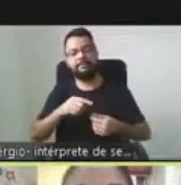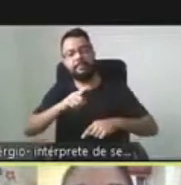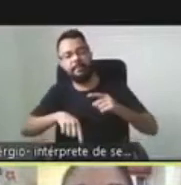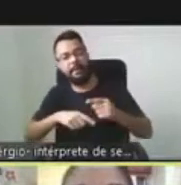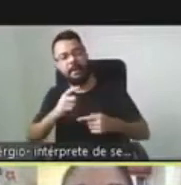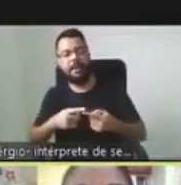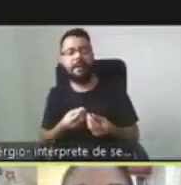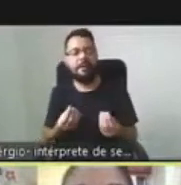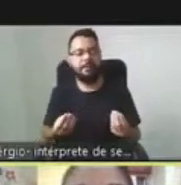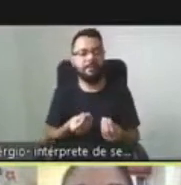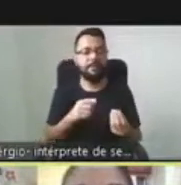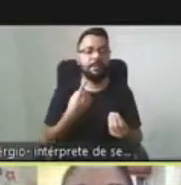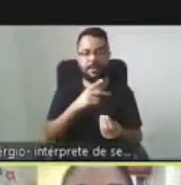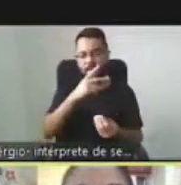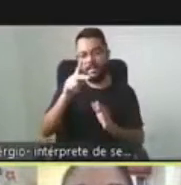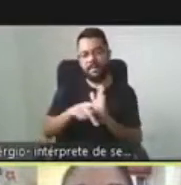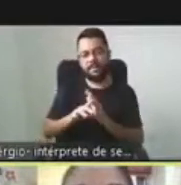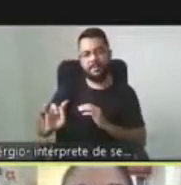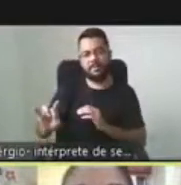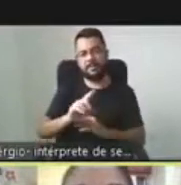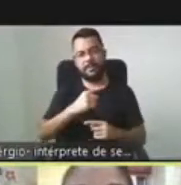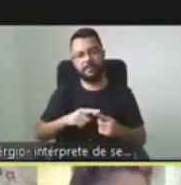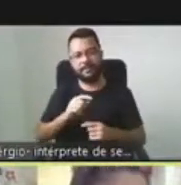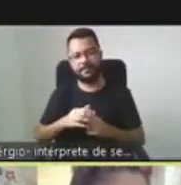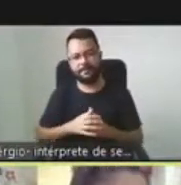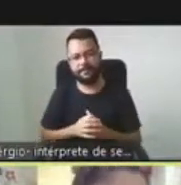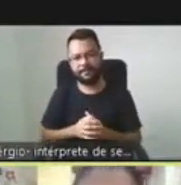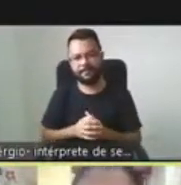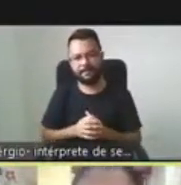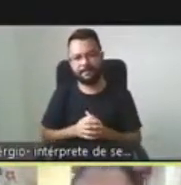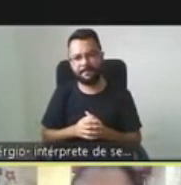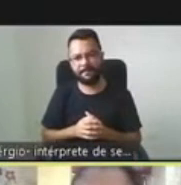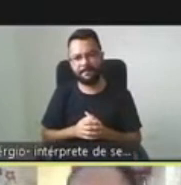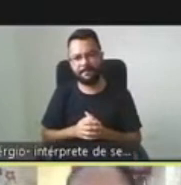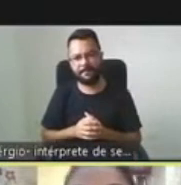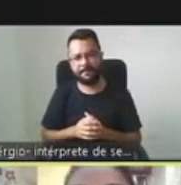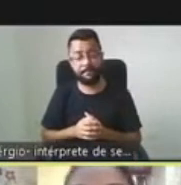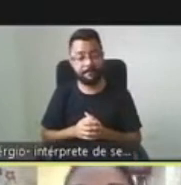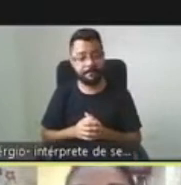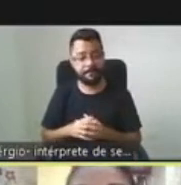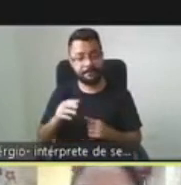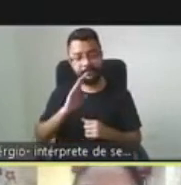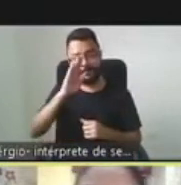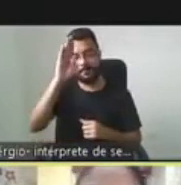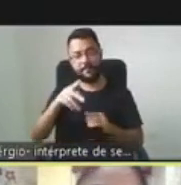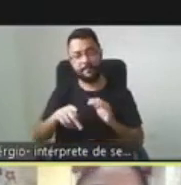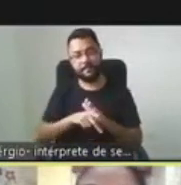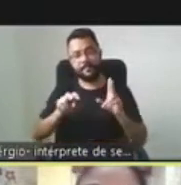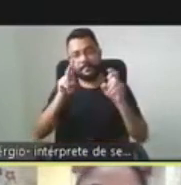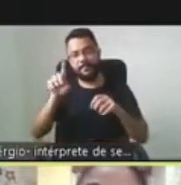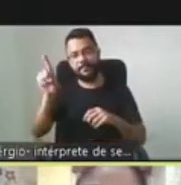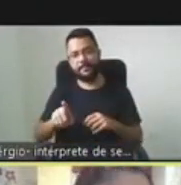centrados en la persona y obviando esta discapacidad. Entonces, ya con esto